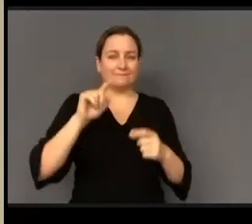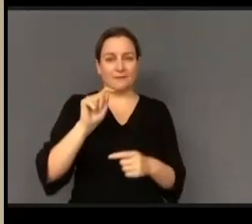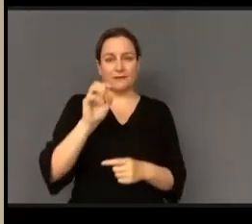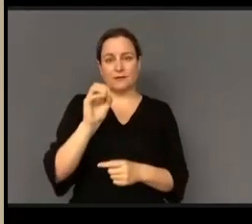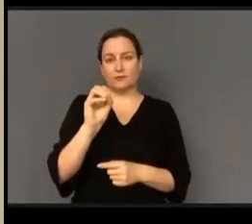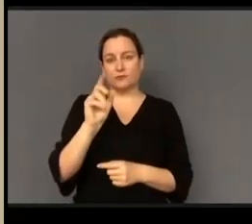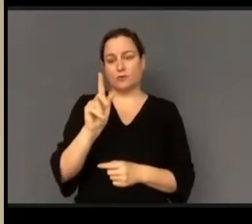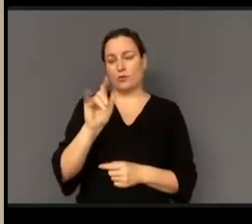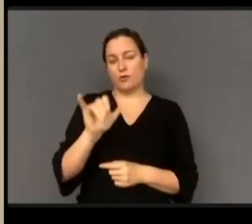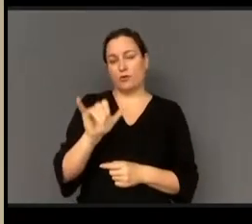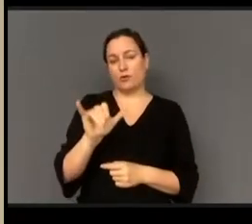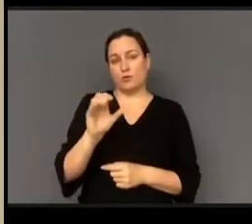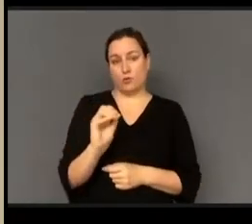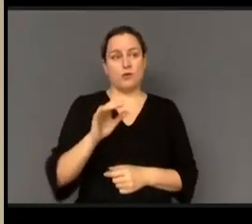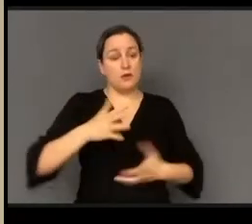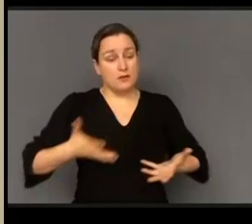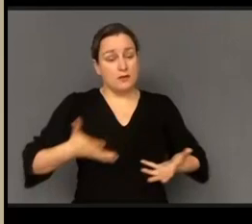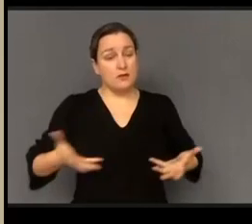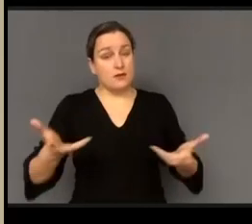como Japón.